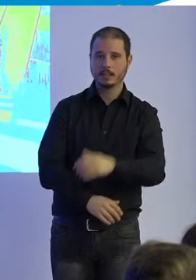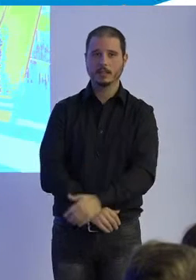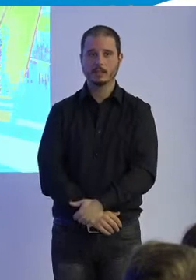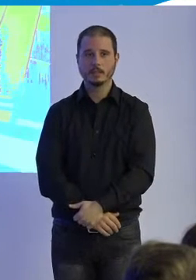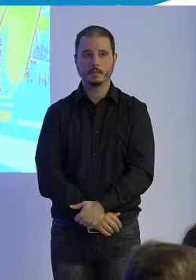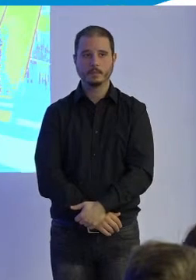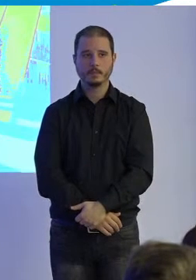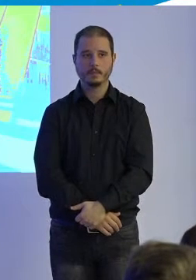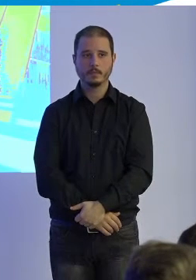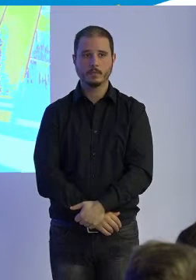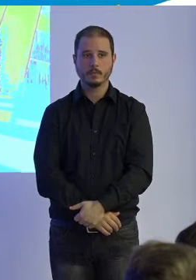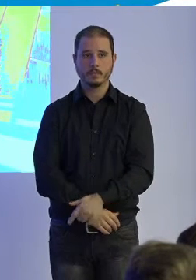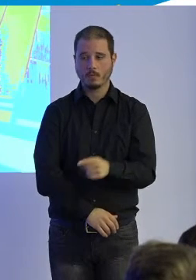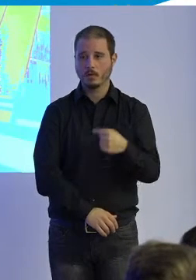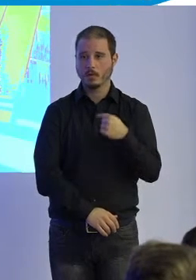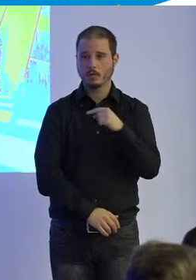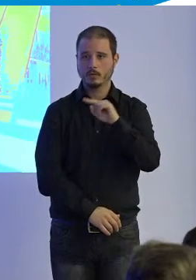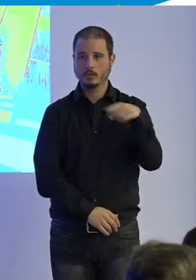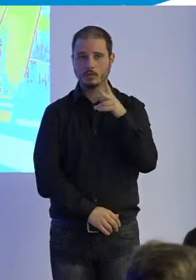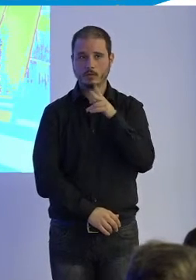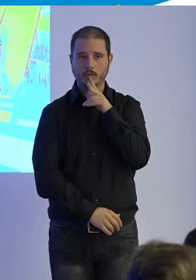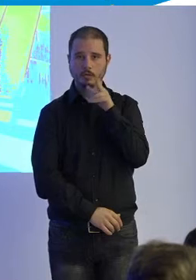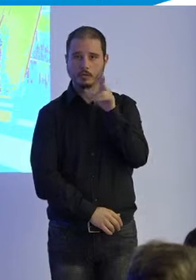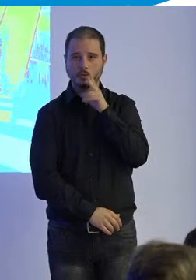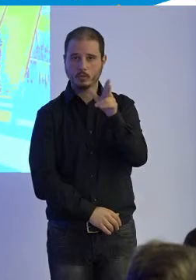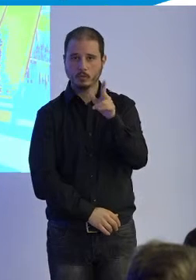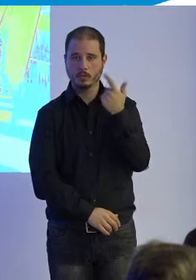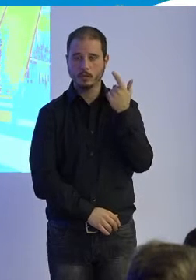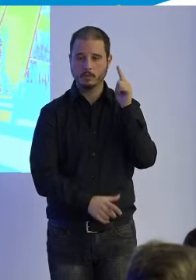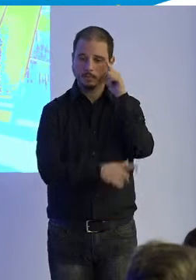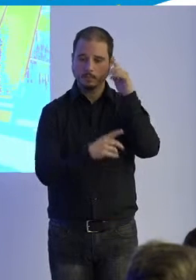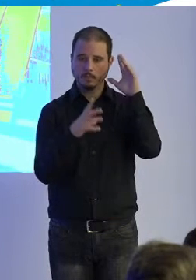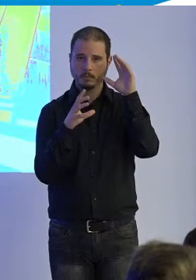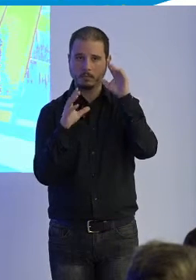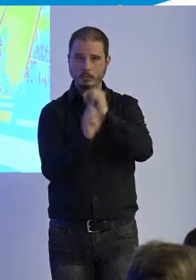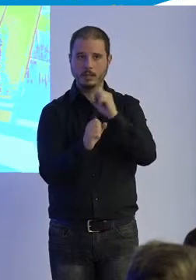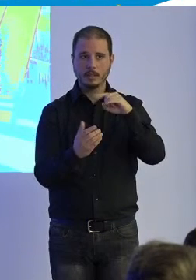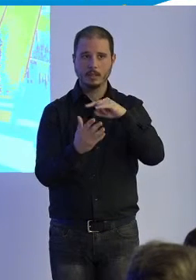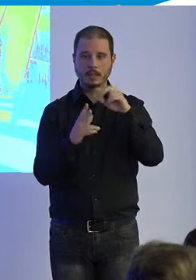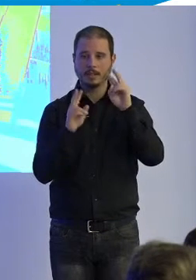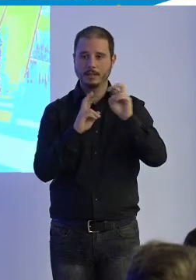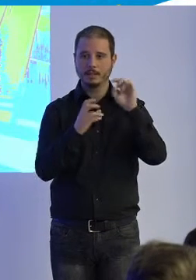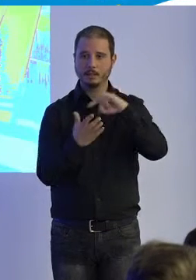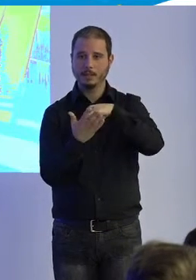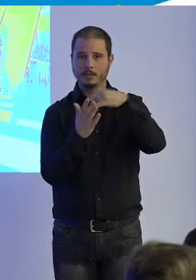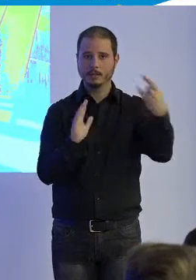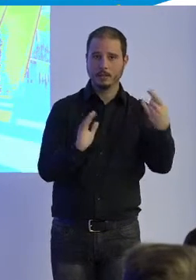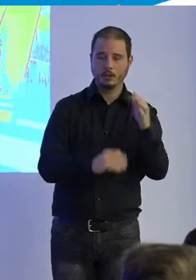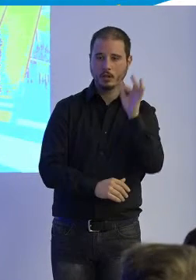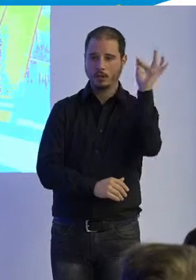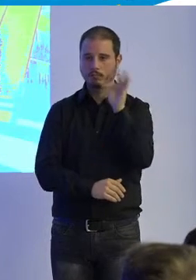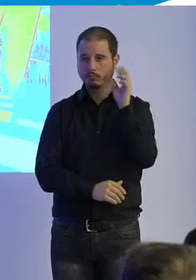Nuestra parte, yo estoy en la sede de Huesca. Nuestra parte nos dedicamos más a lo que tiene que ver con tecnologías multimedia y soluciones